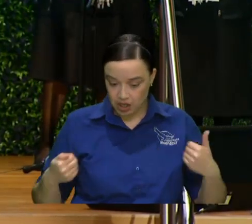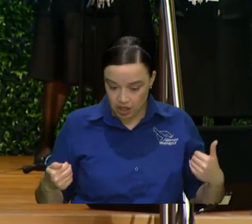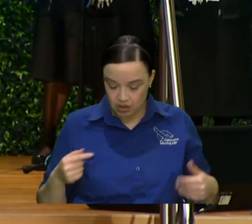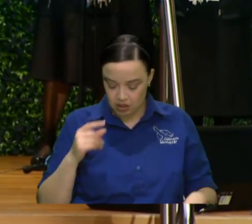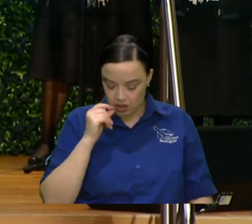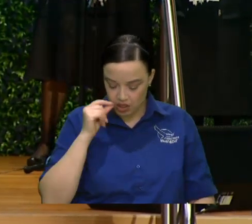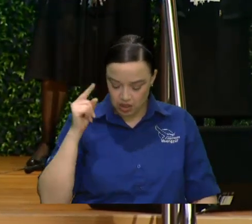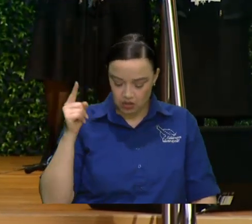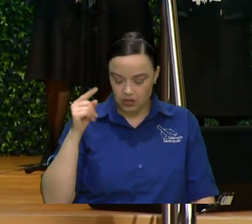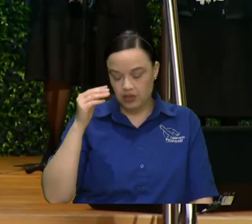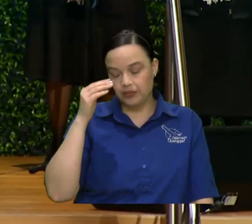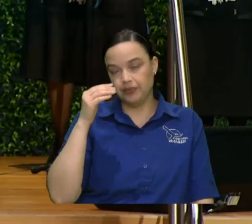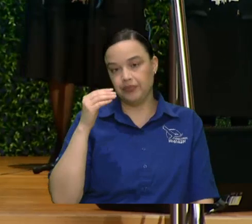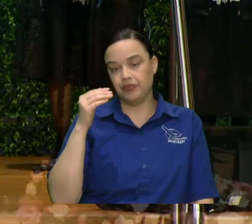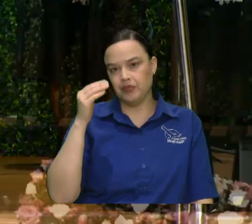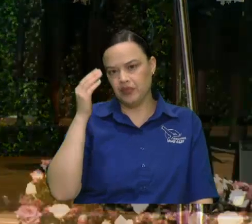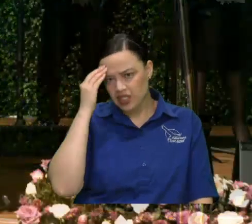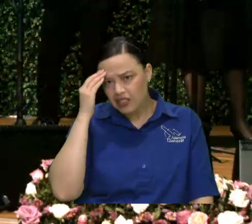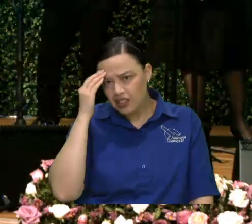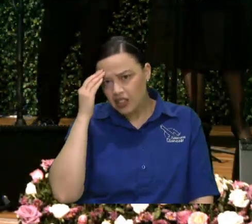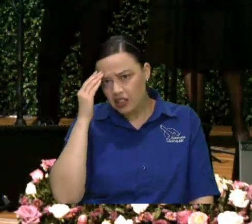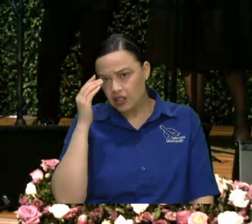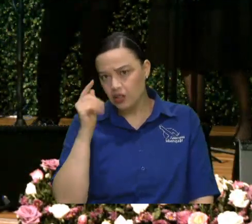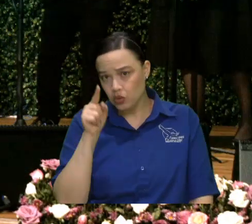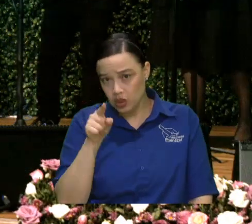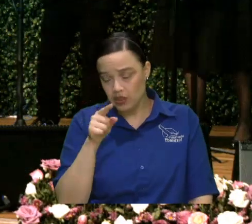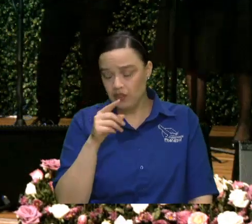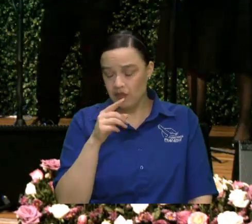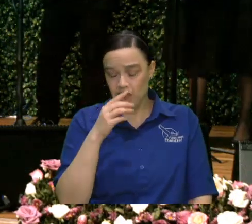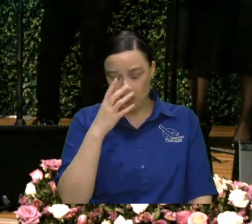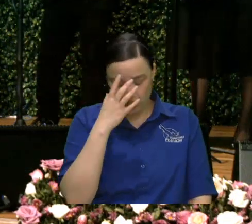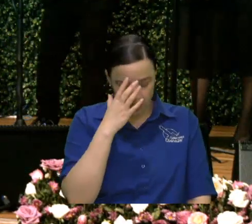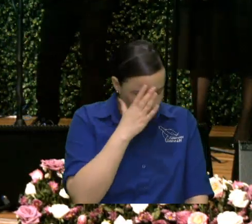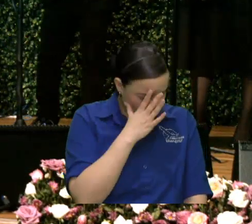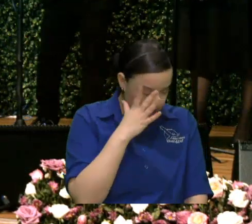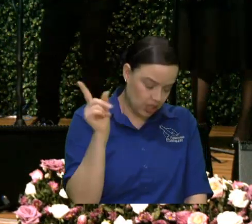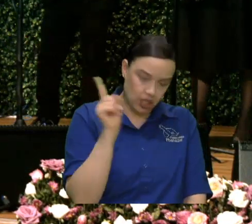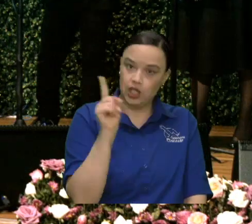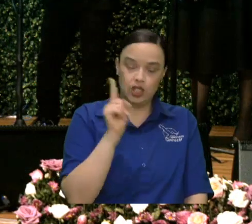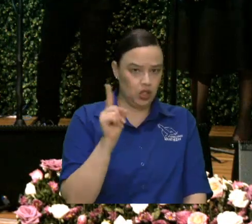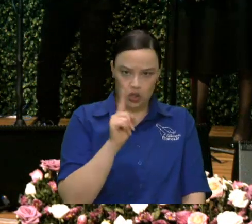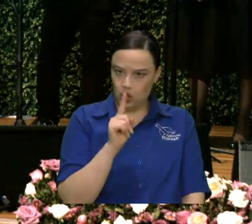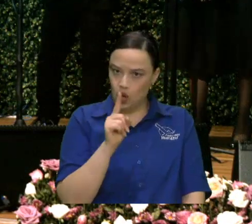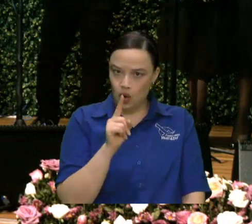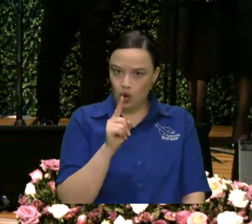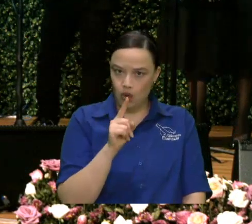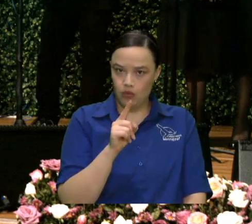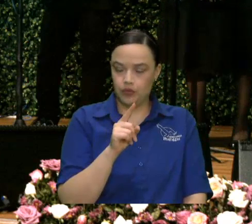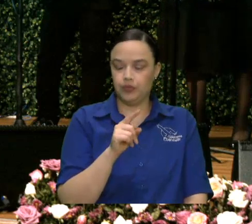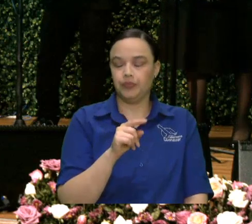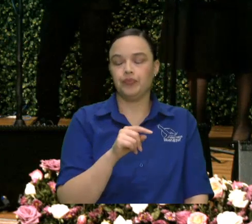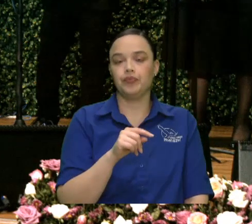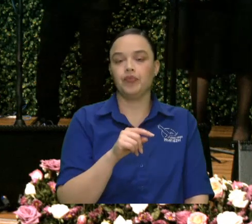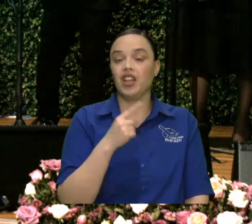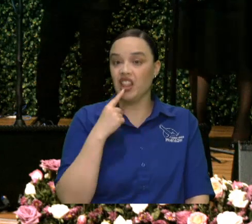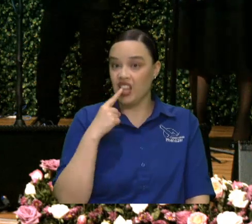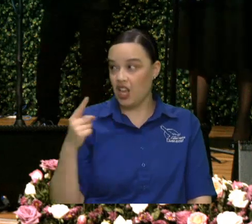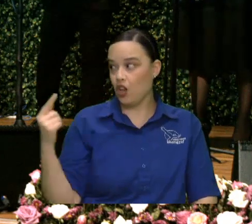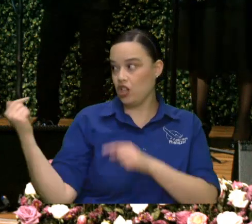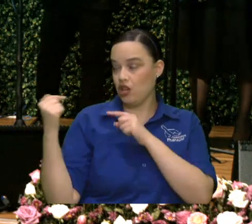sabe que no tenga vergüenza avergüence a sus enemigos y dígales